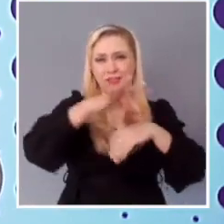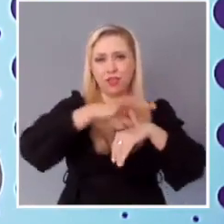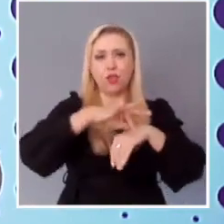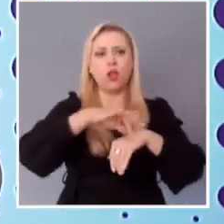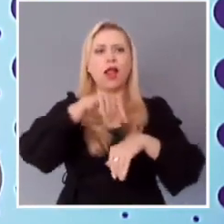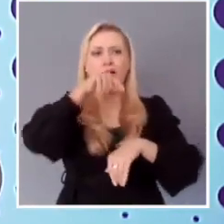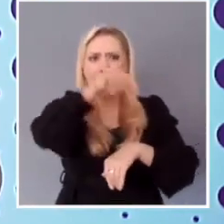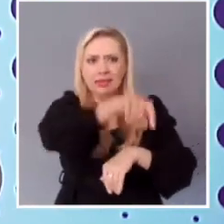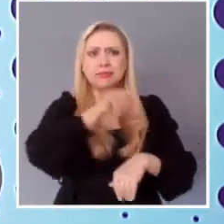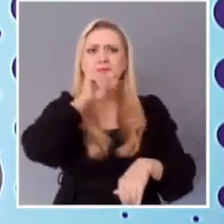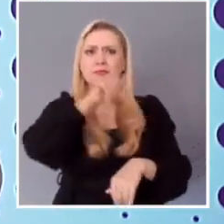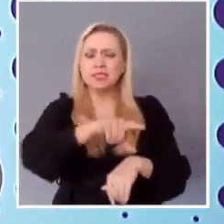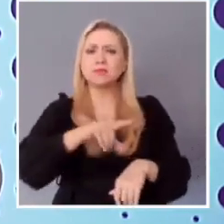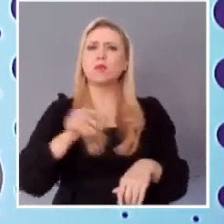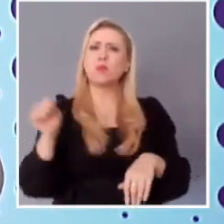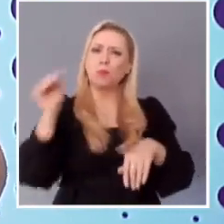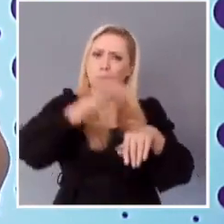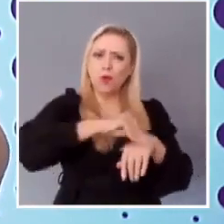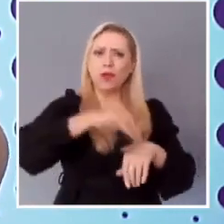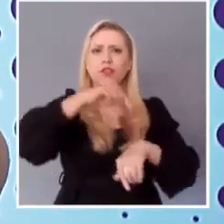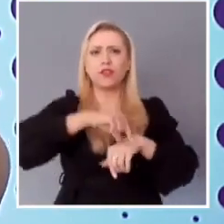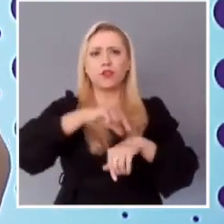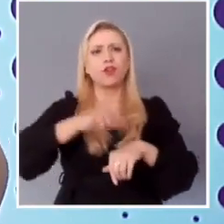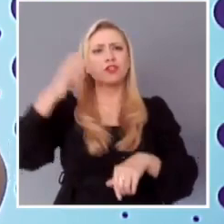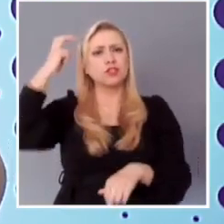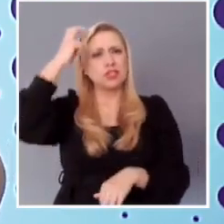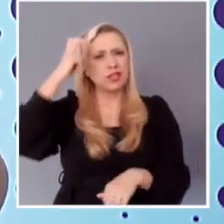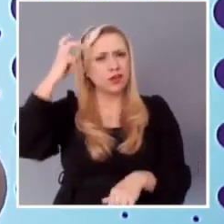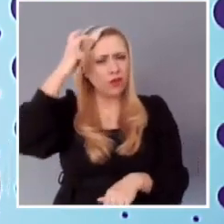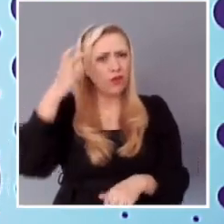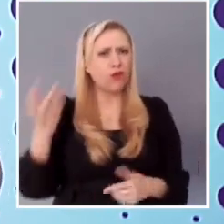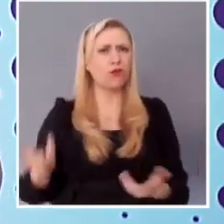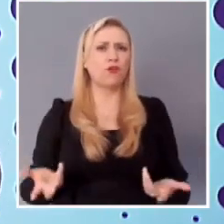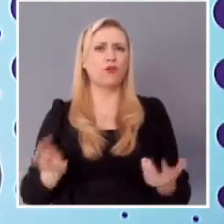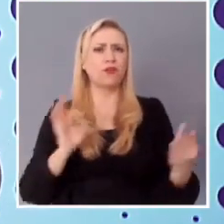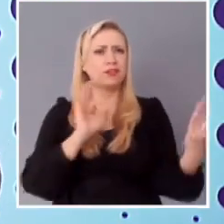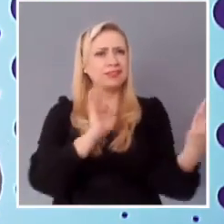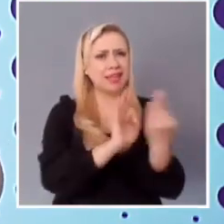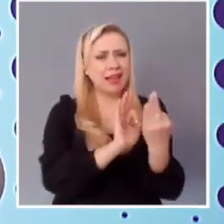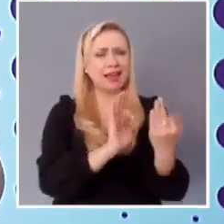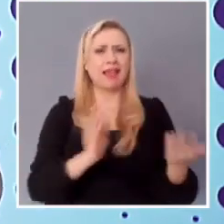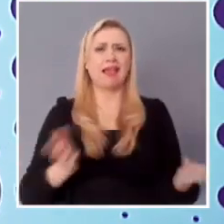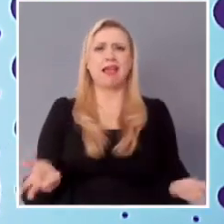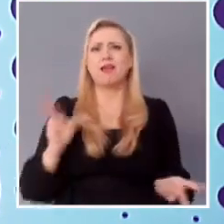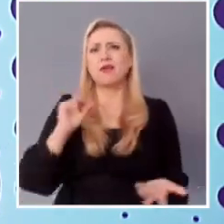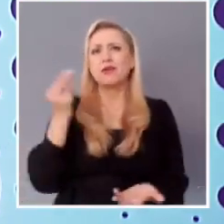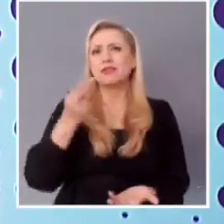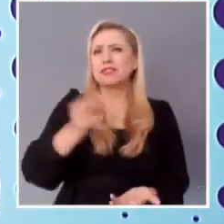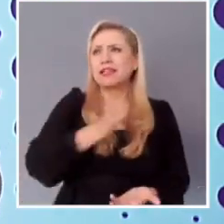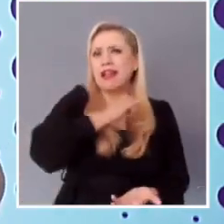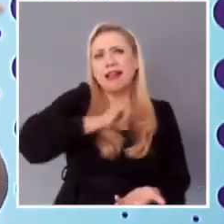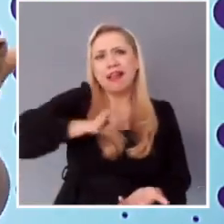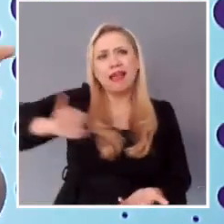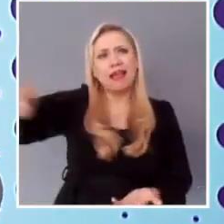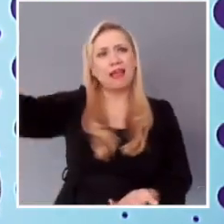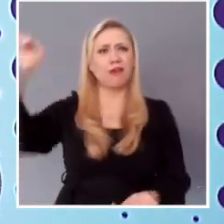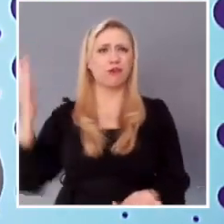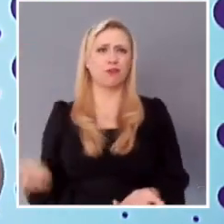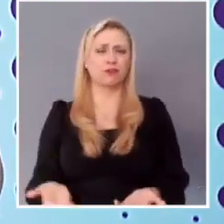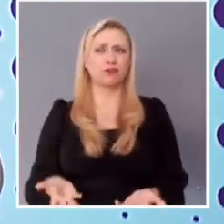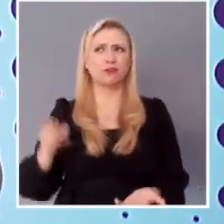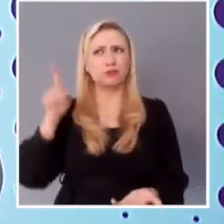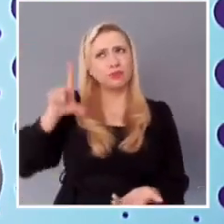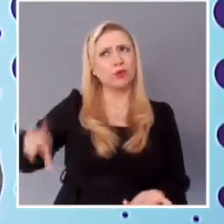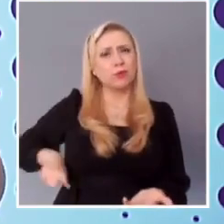con servicios de salud mental, ¿no? O que los hospitales que están cerca también tengan estos servicios. ¿Cómo crear estas otras alternativas